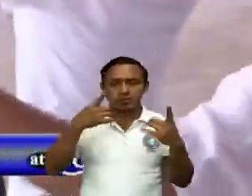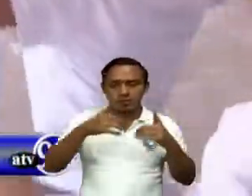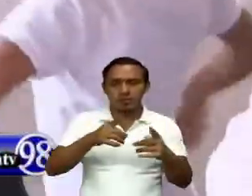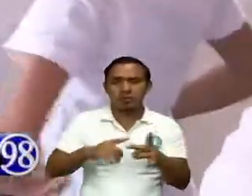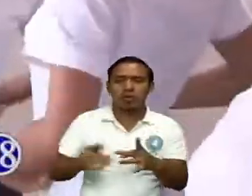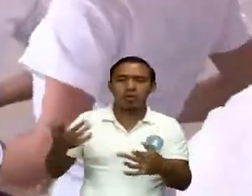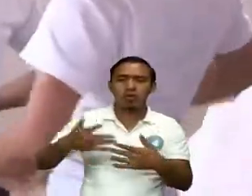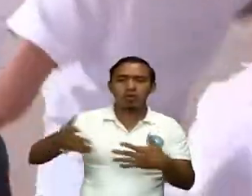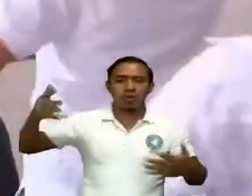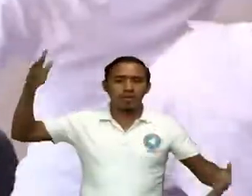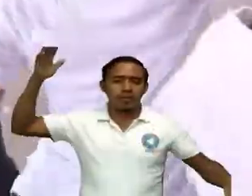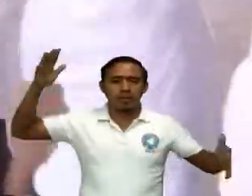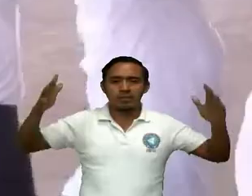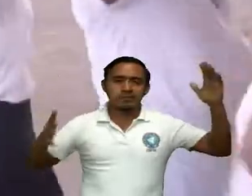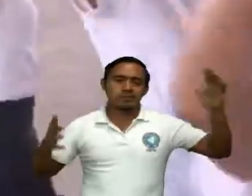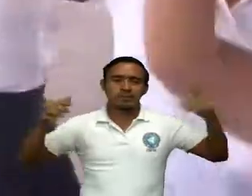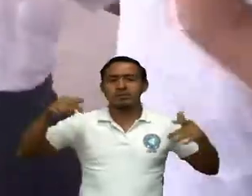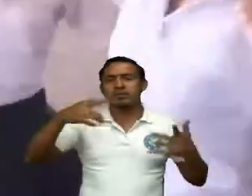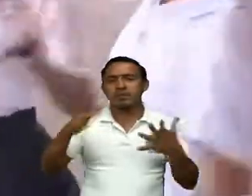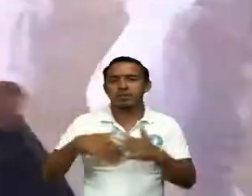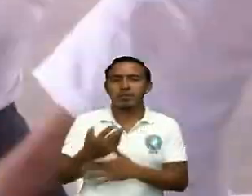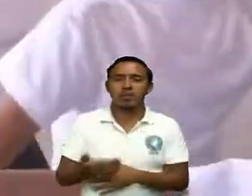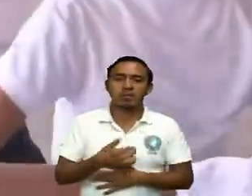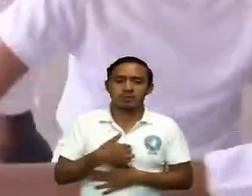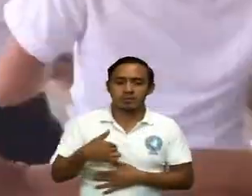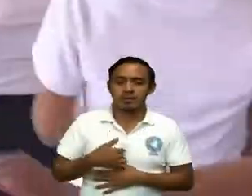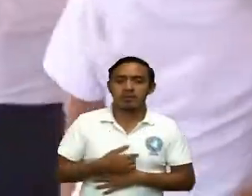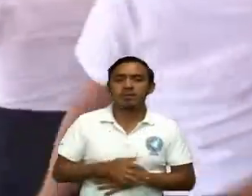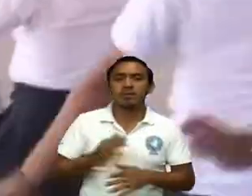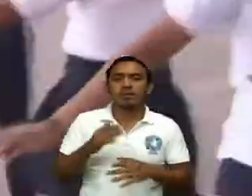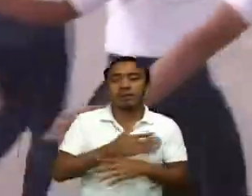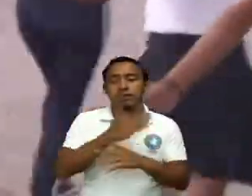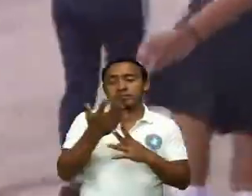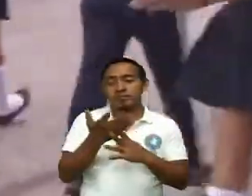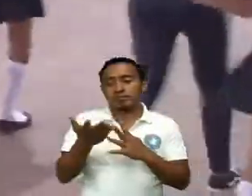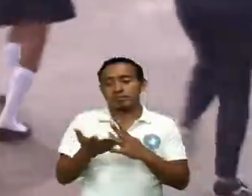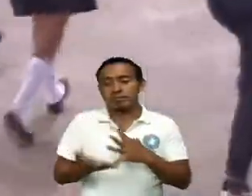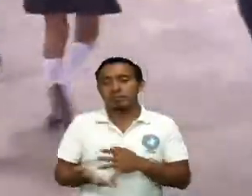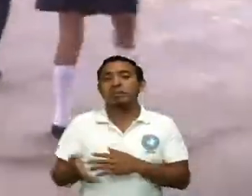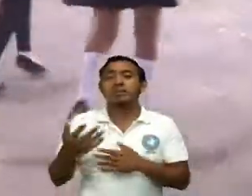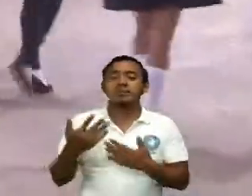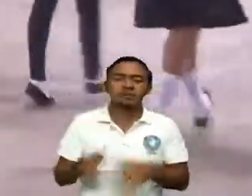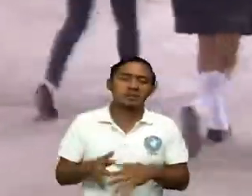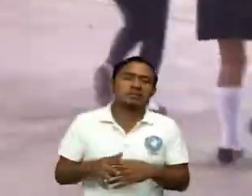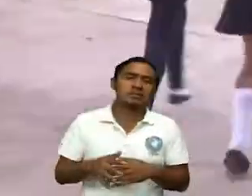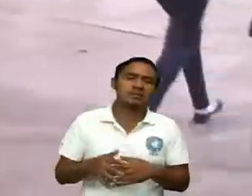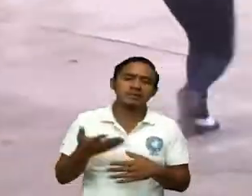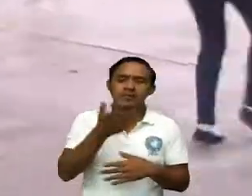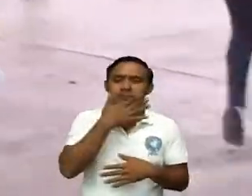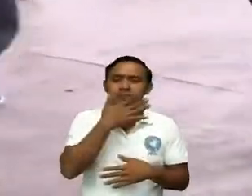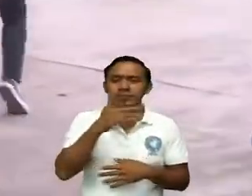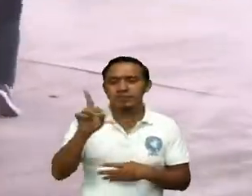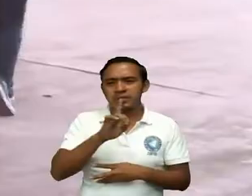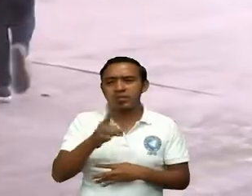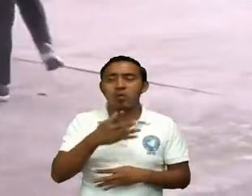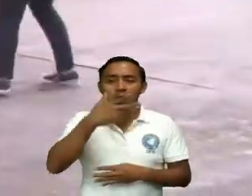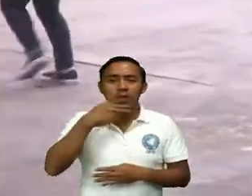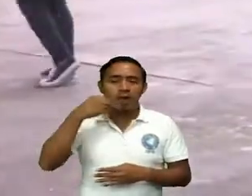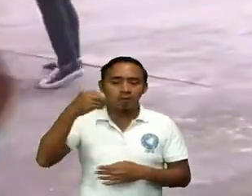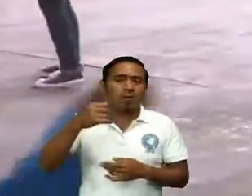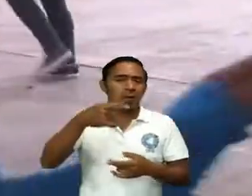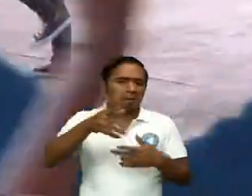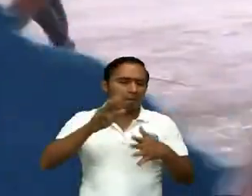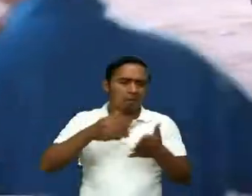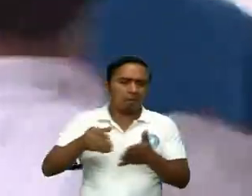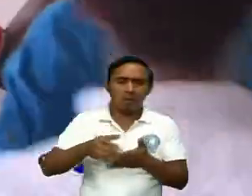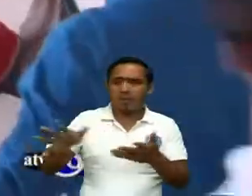colocación de los brazos y luego ya se hace el diseño, entonces va por etapas. No es tan difícil porque la juventud tiene una gran